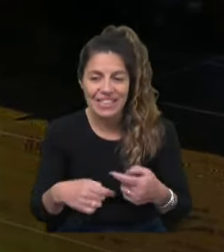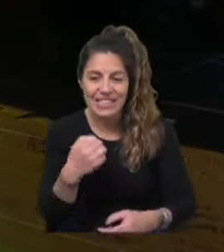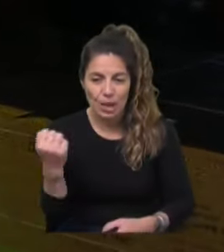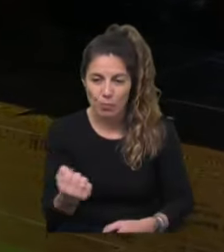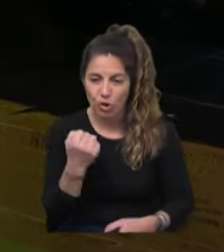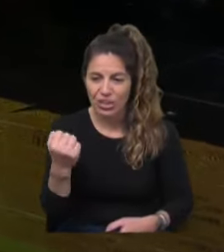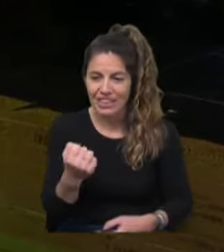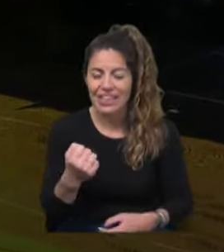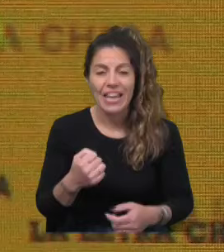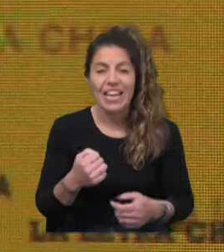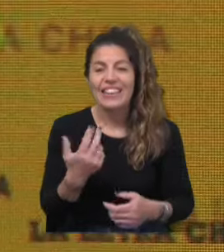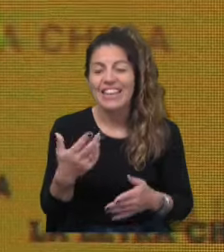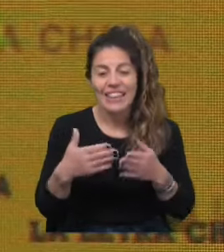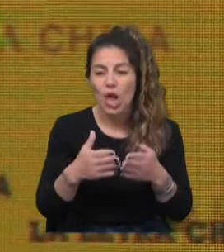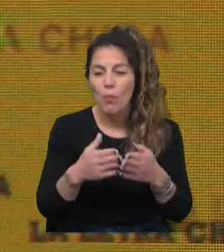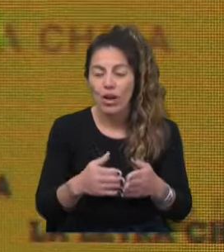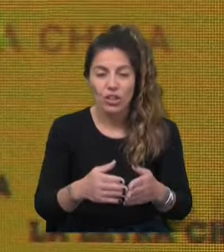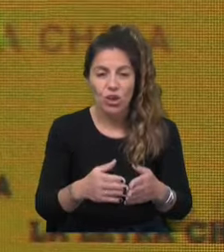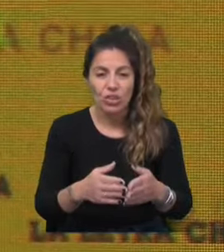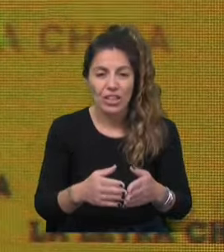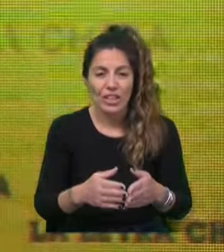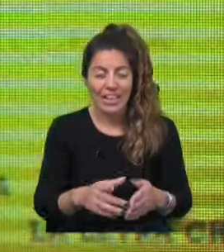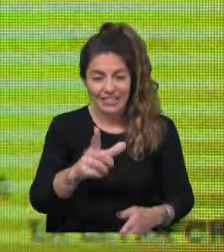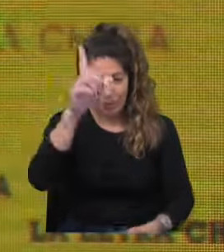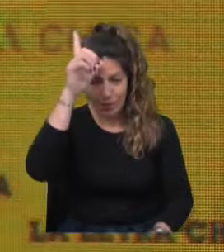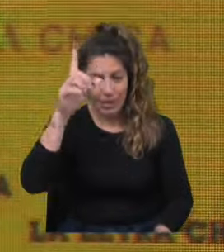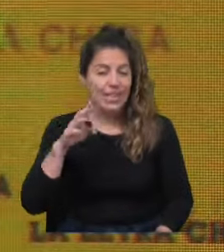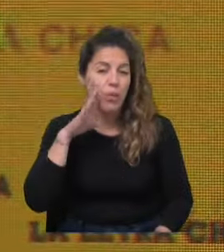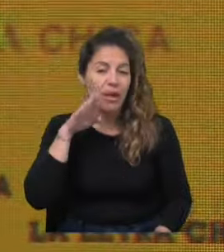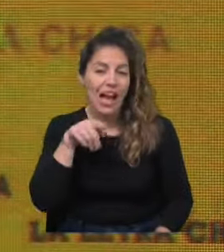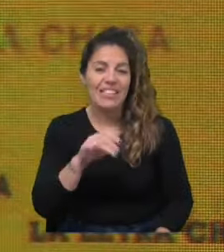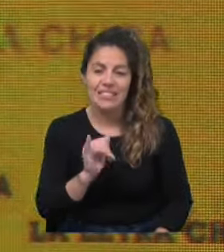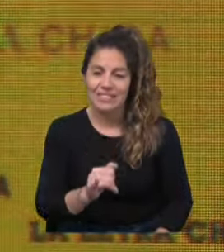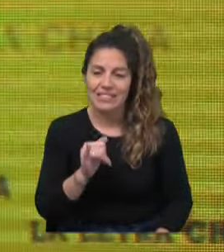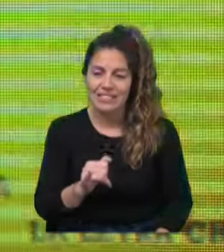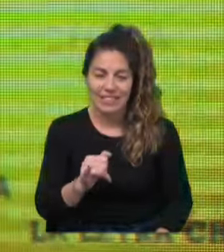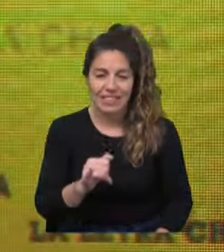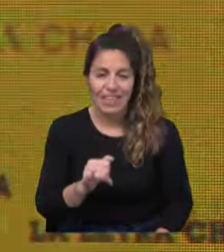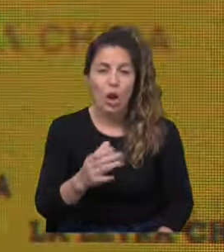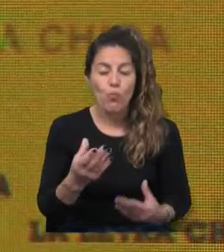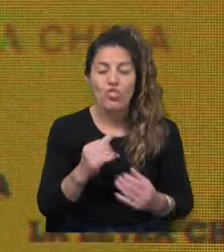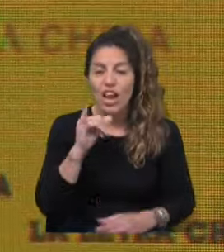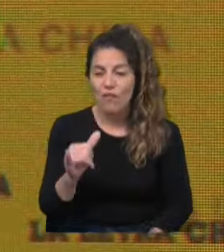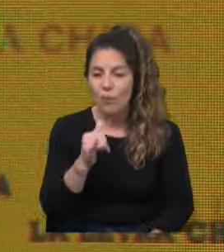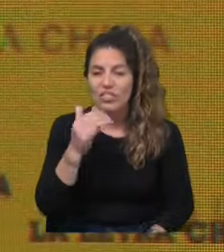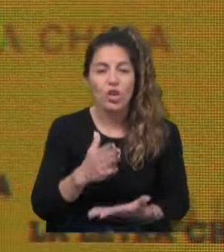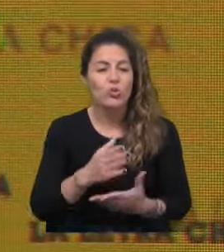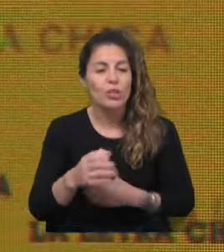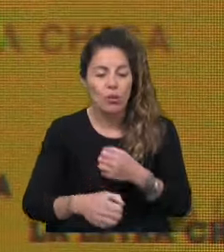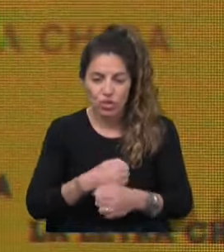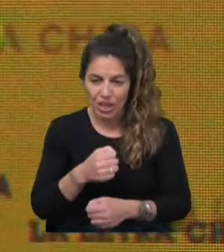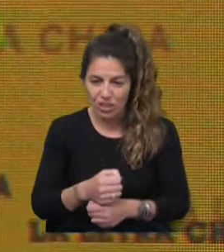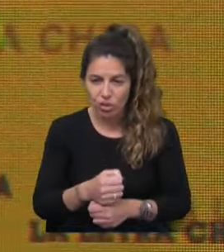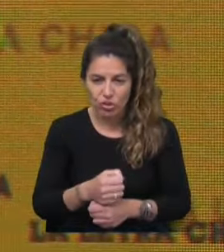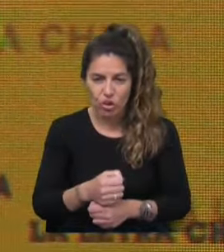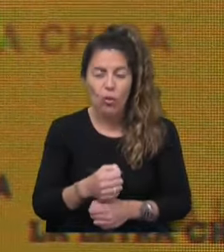importante, sobre todo de tres puertos, que son Amberes, Rotterdam y Hamburgo. Ahí sí veníamos ya teniendo muchas noticias en estos últimos años. Cuando